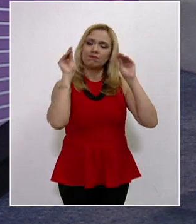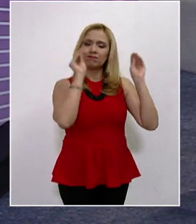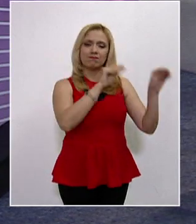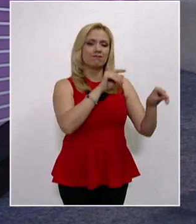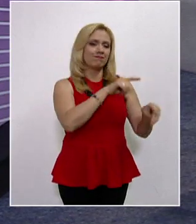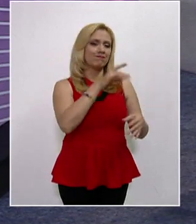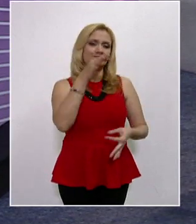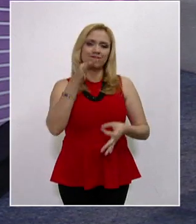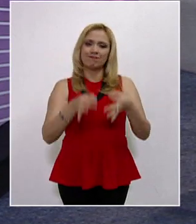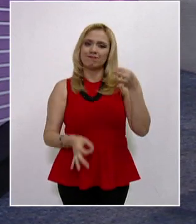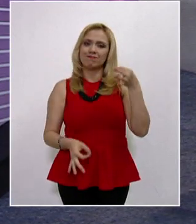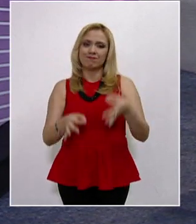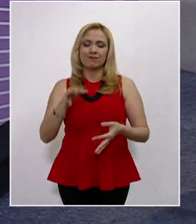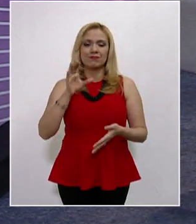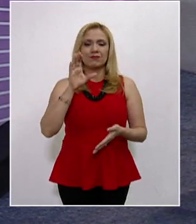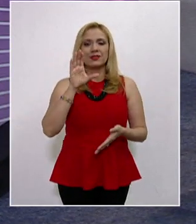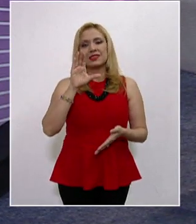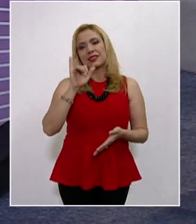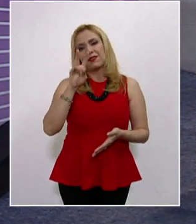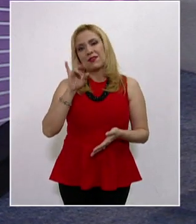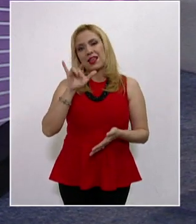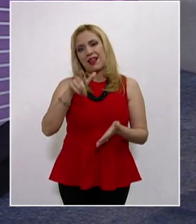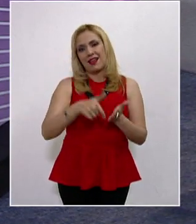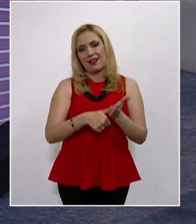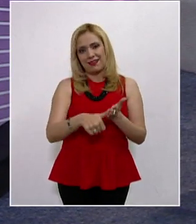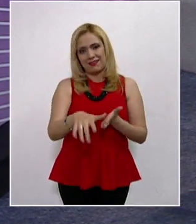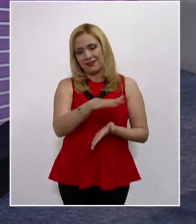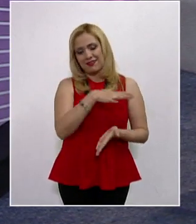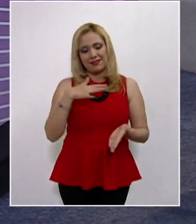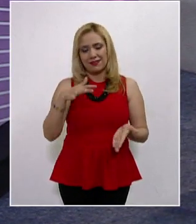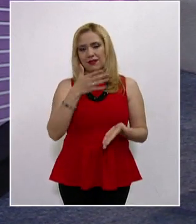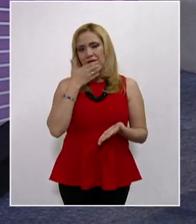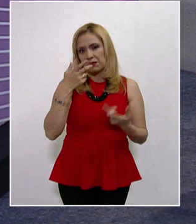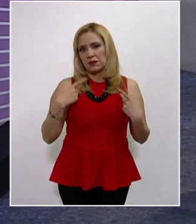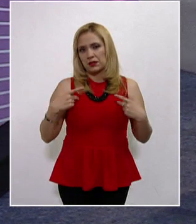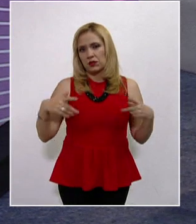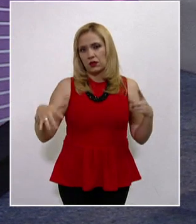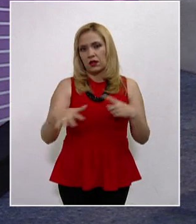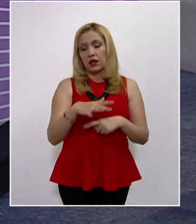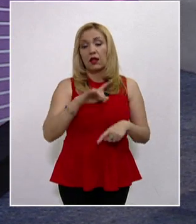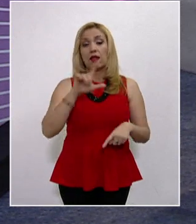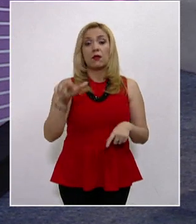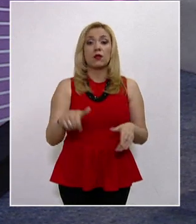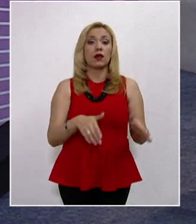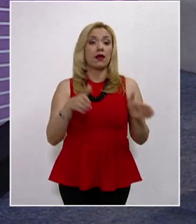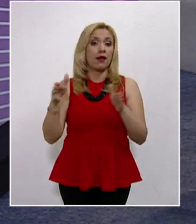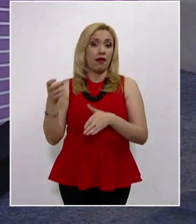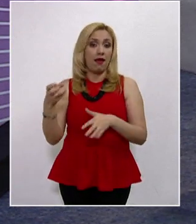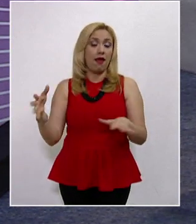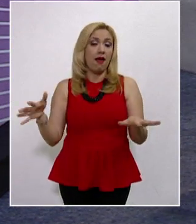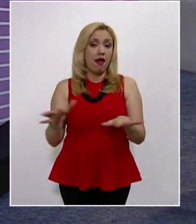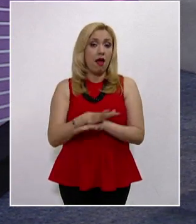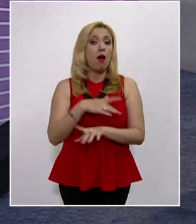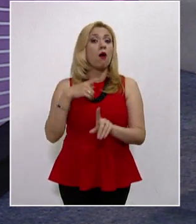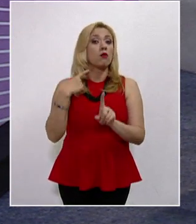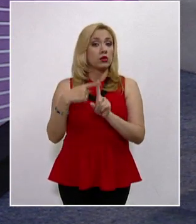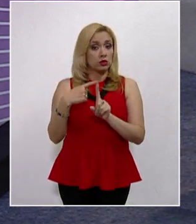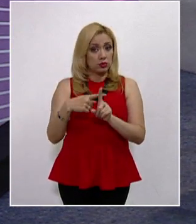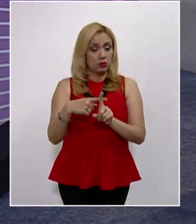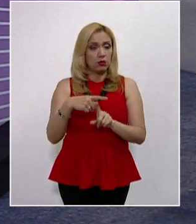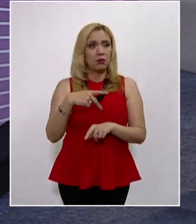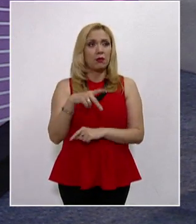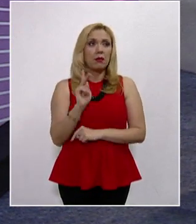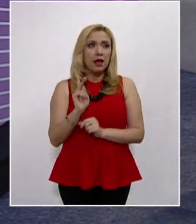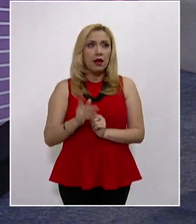ante la justicia ordinaria, ¿no? Posteriormente, digo, esa reforma fue positiva, sin